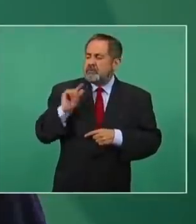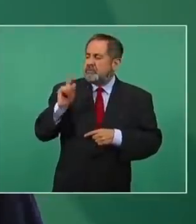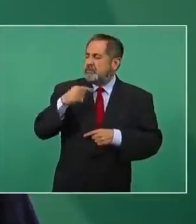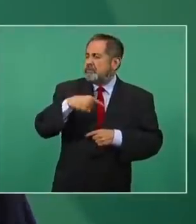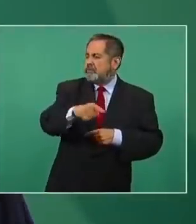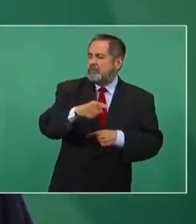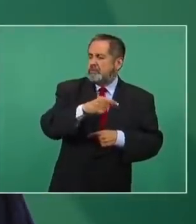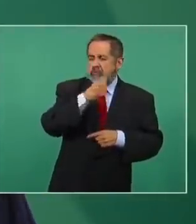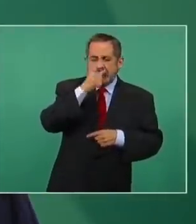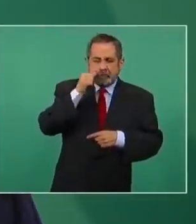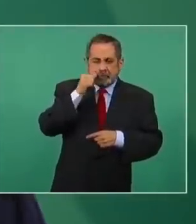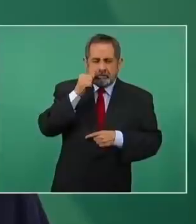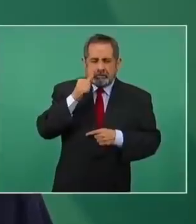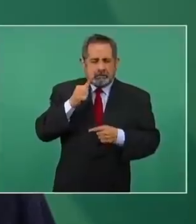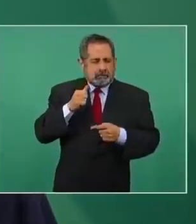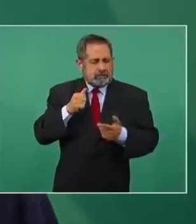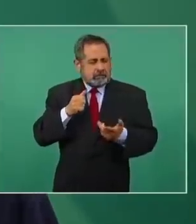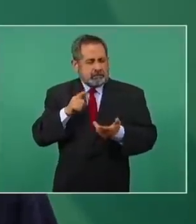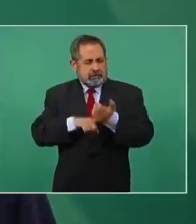todo eso lo padeció